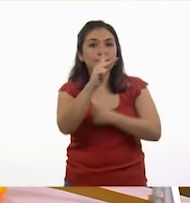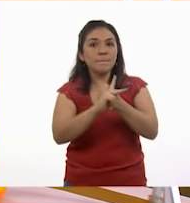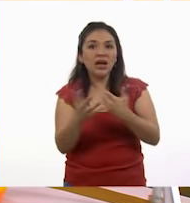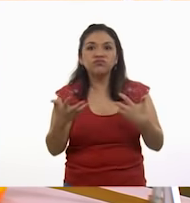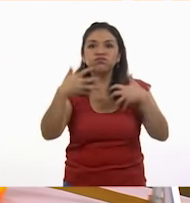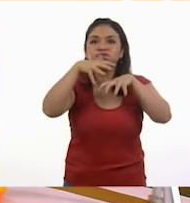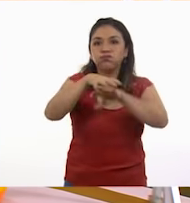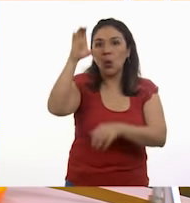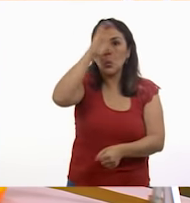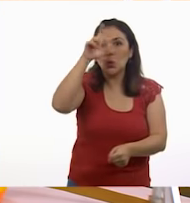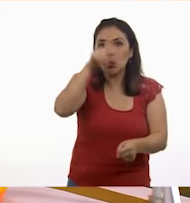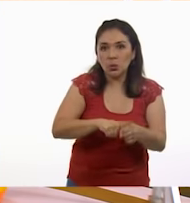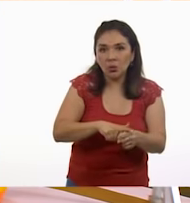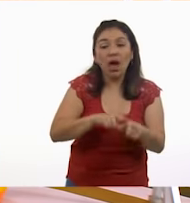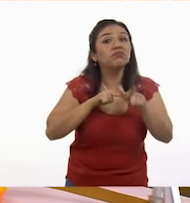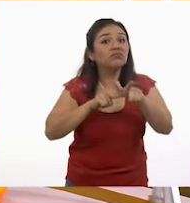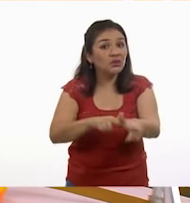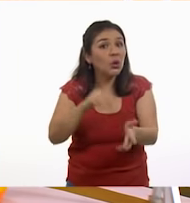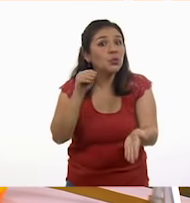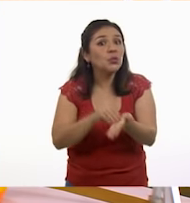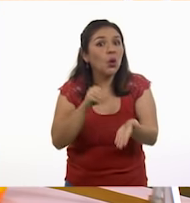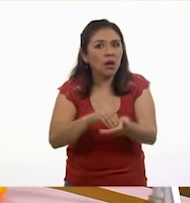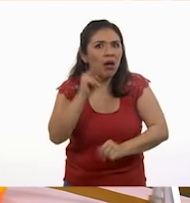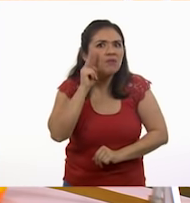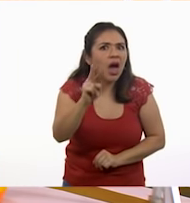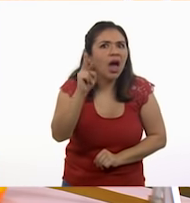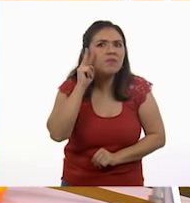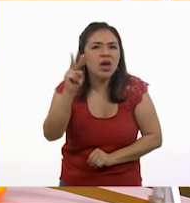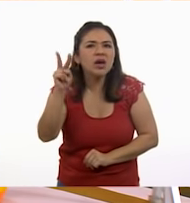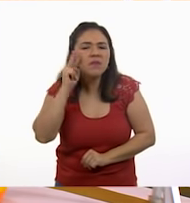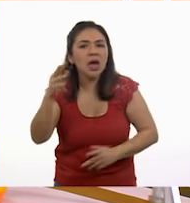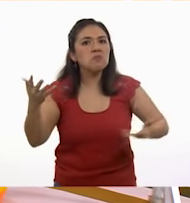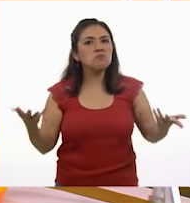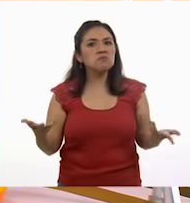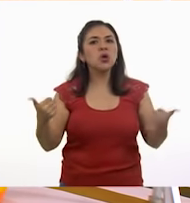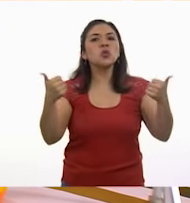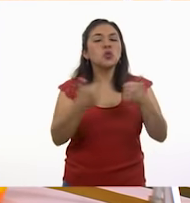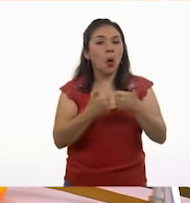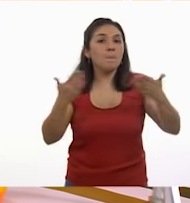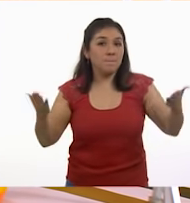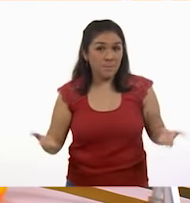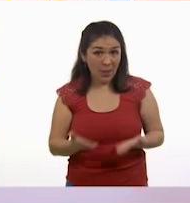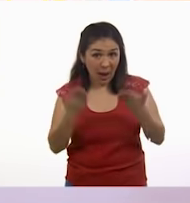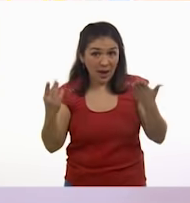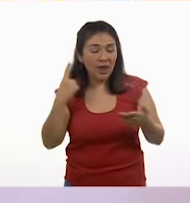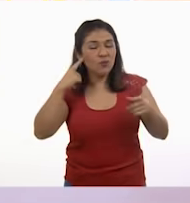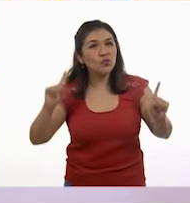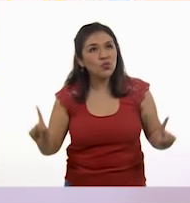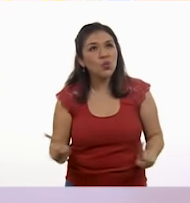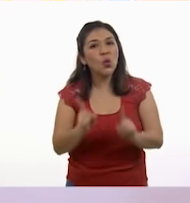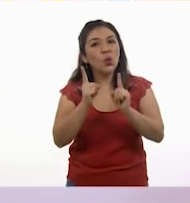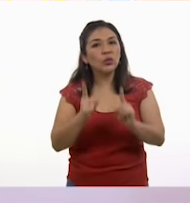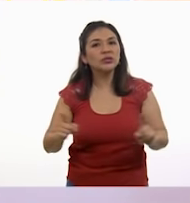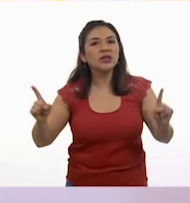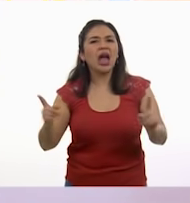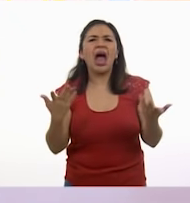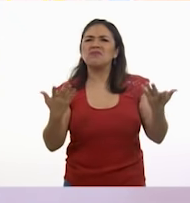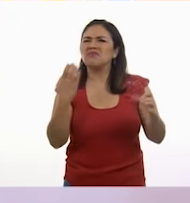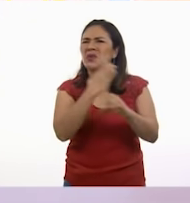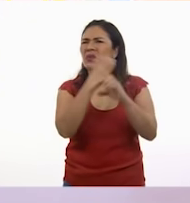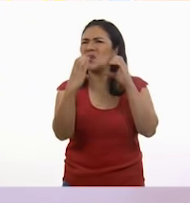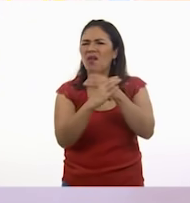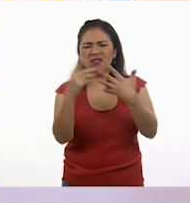y lo podemos seguir presenciando mediante la música y muchos